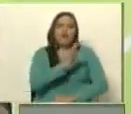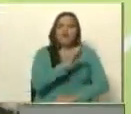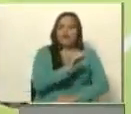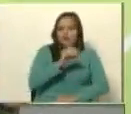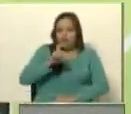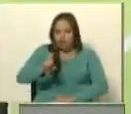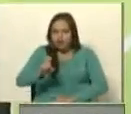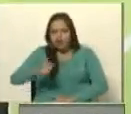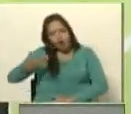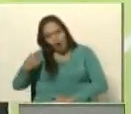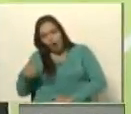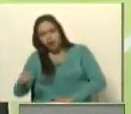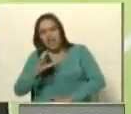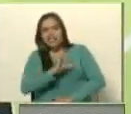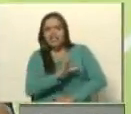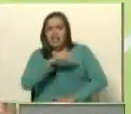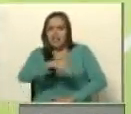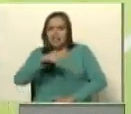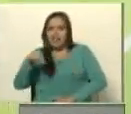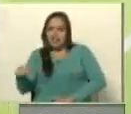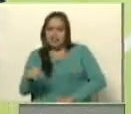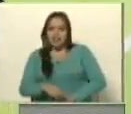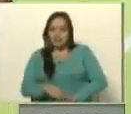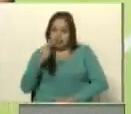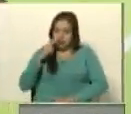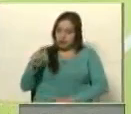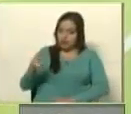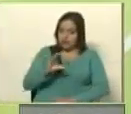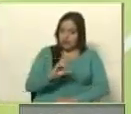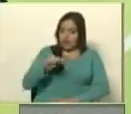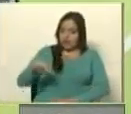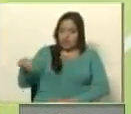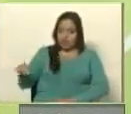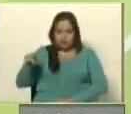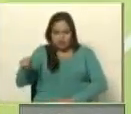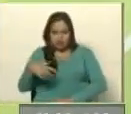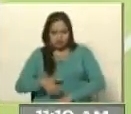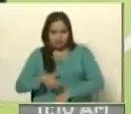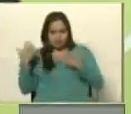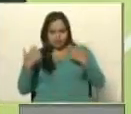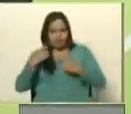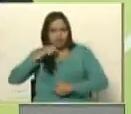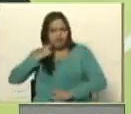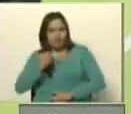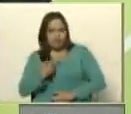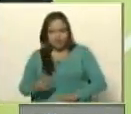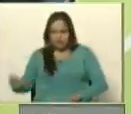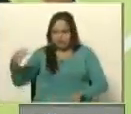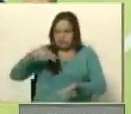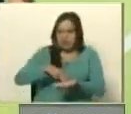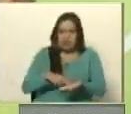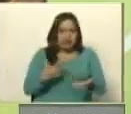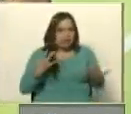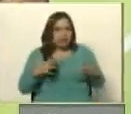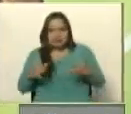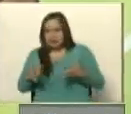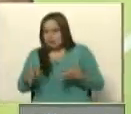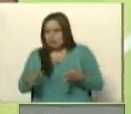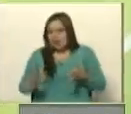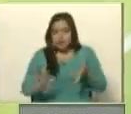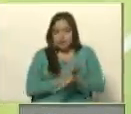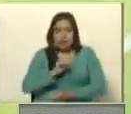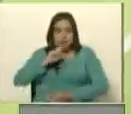y realmente, bueno, a usted le da la rusofobia. Usted pone CNN y usted se para con una crisis de nervio,